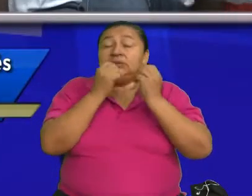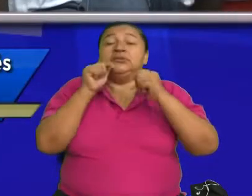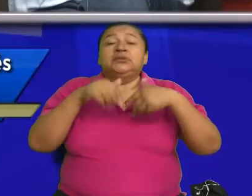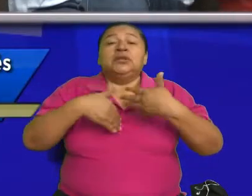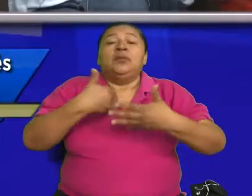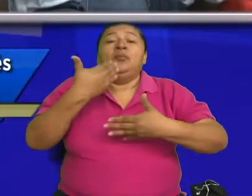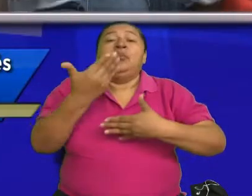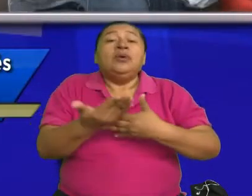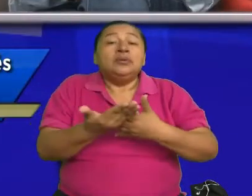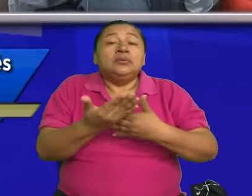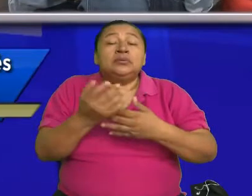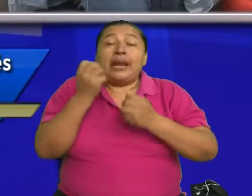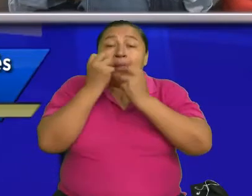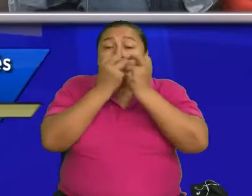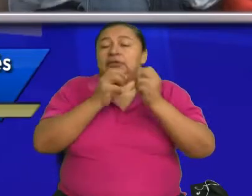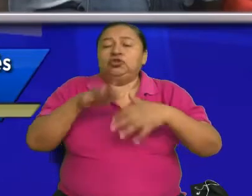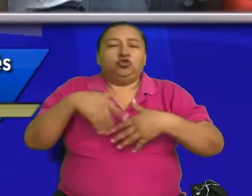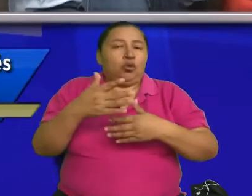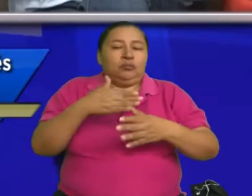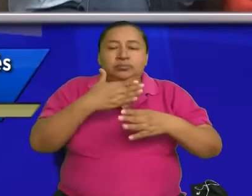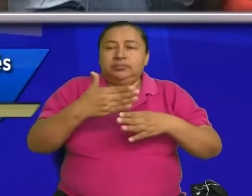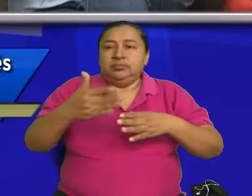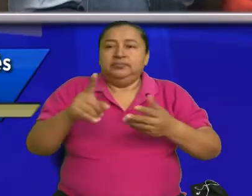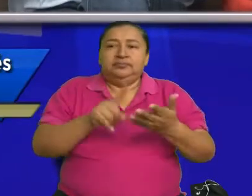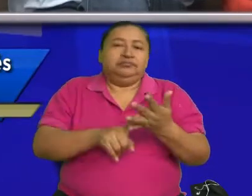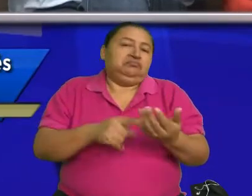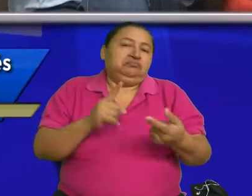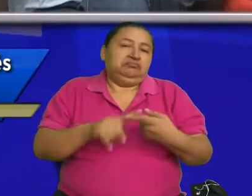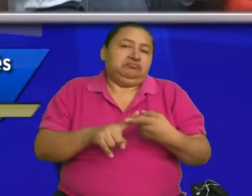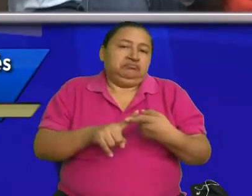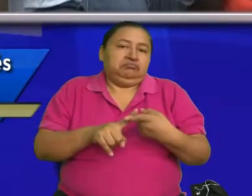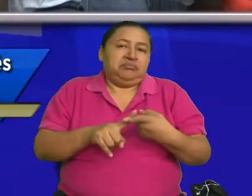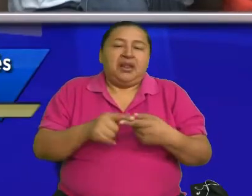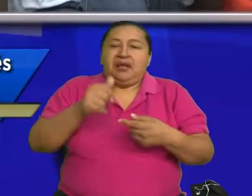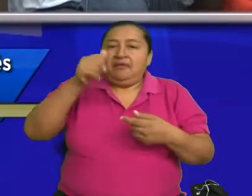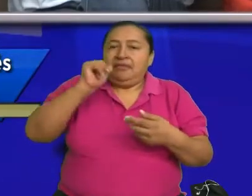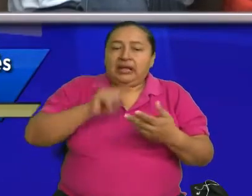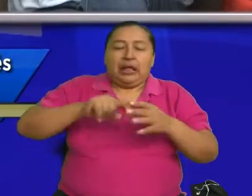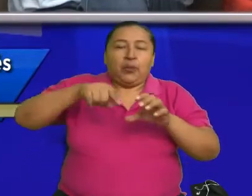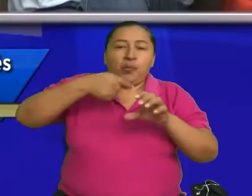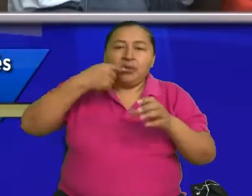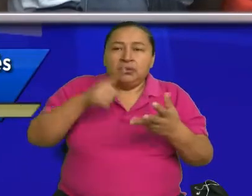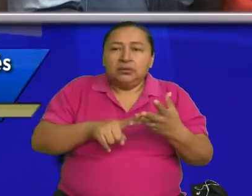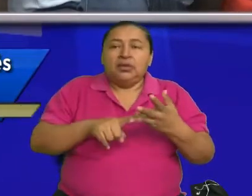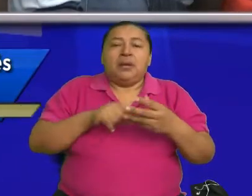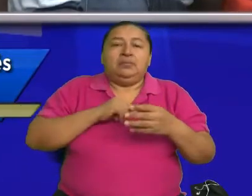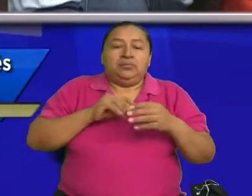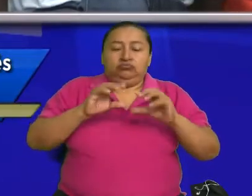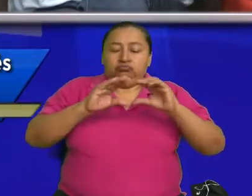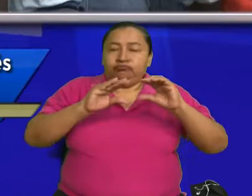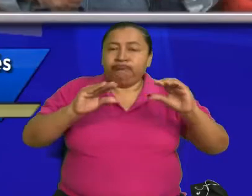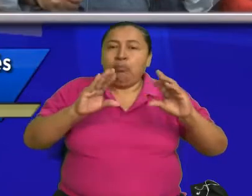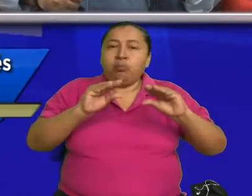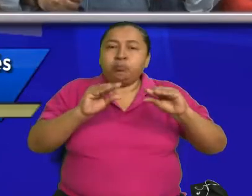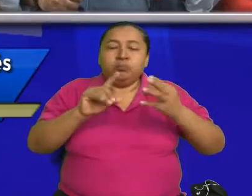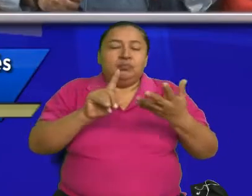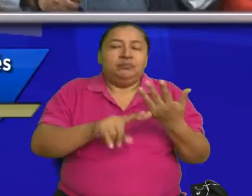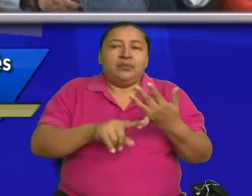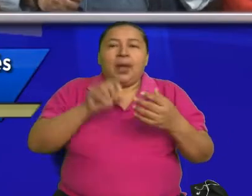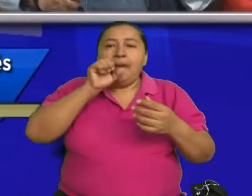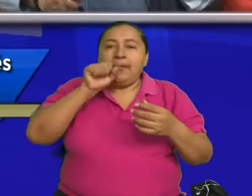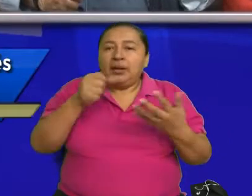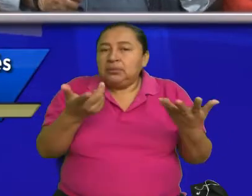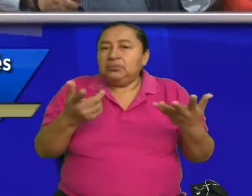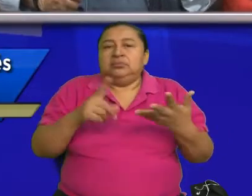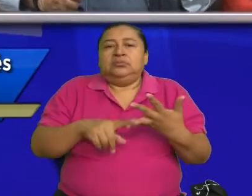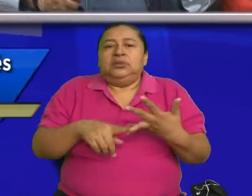deriva todo. La encontrás en la bebida, en el atol, la encontrás en el perarraque, la encontrás en el pan, por